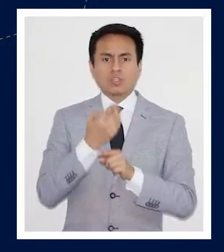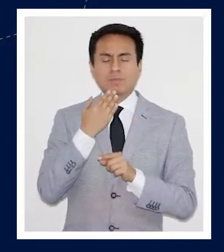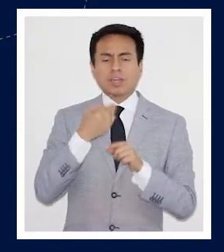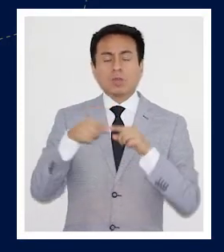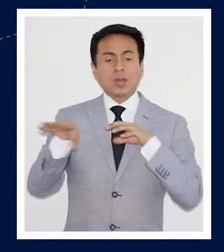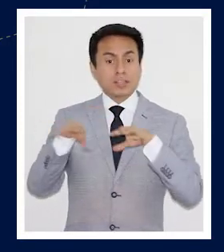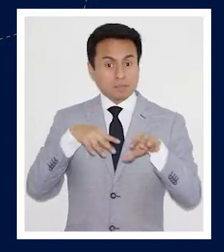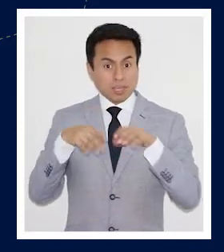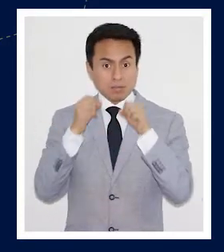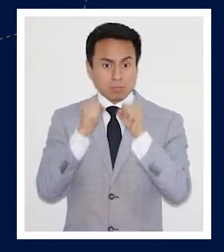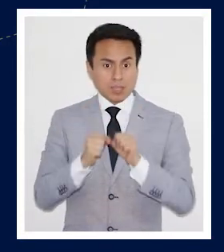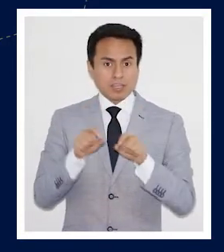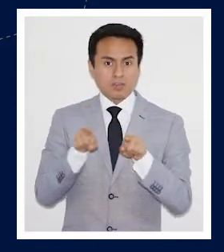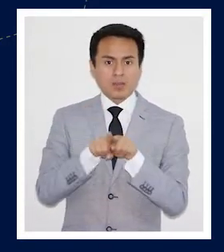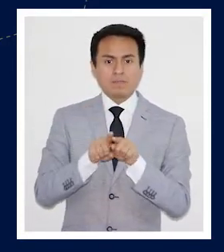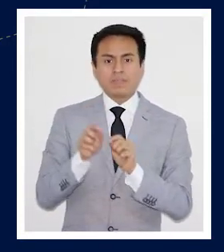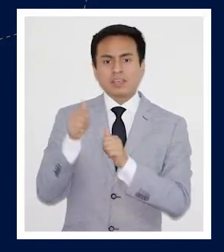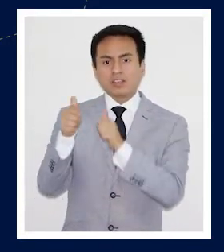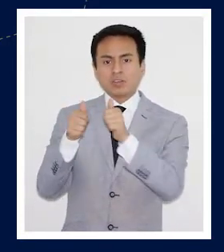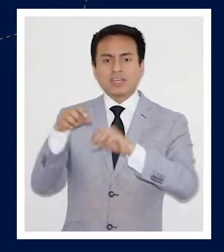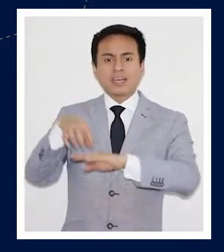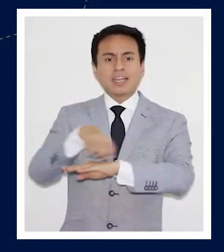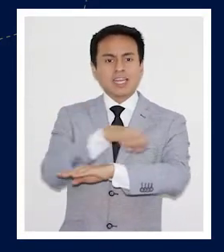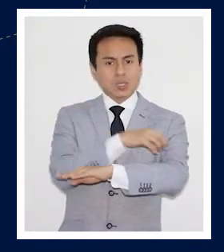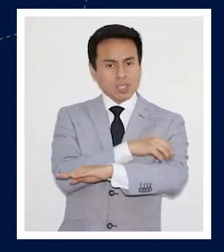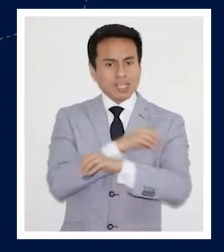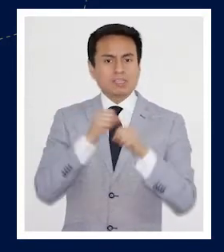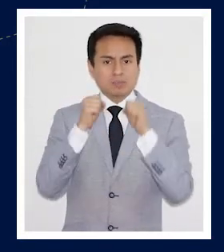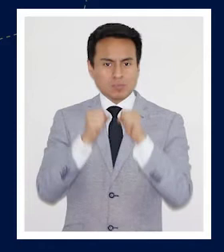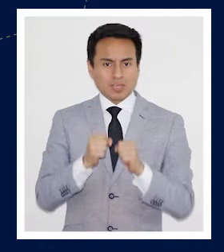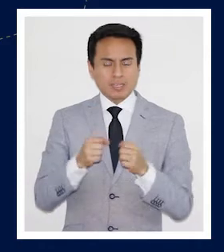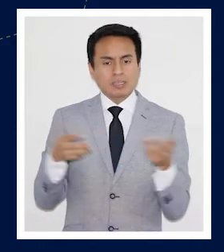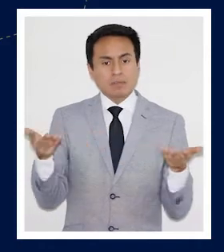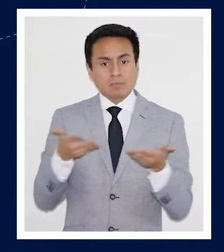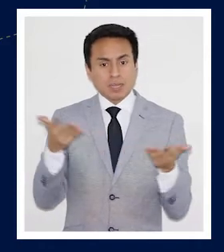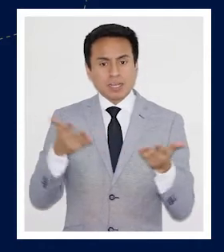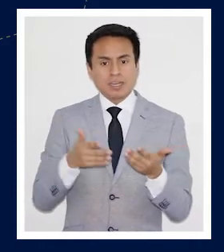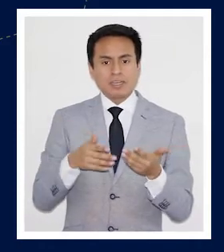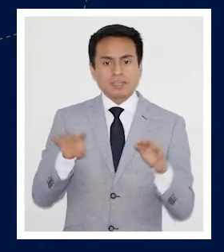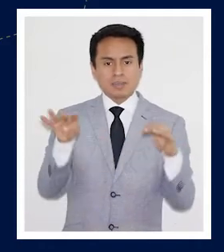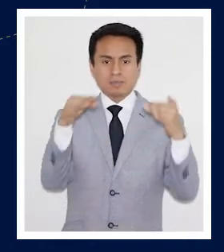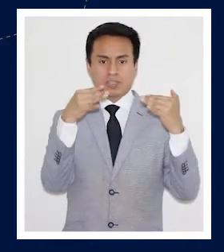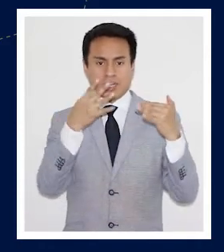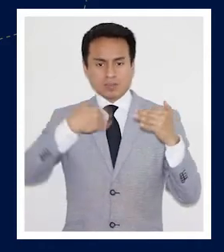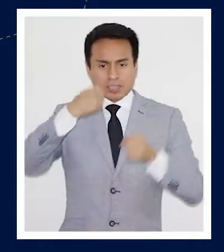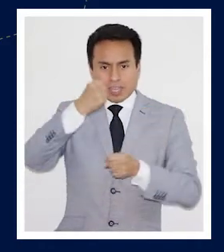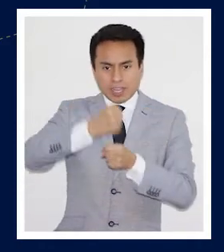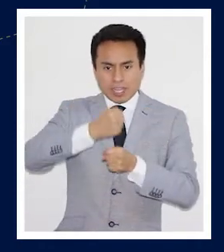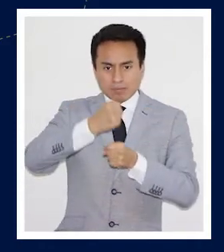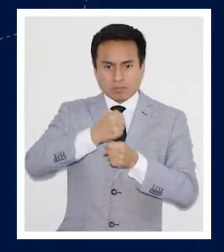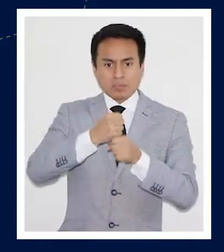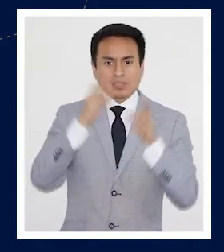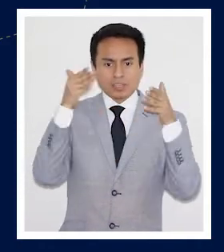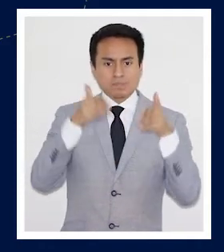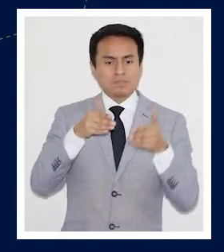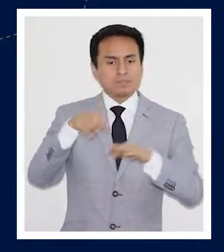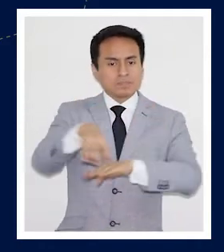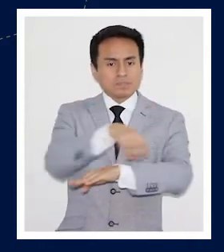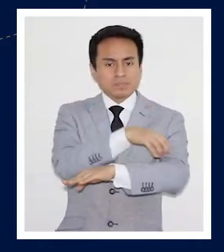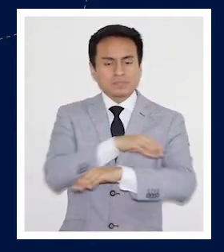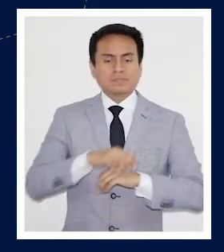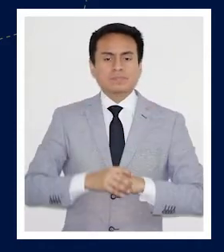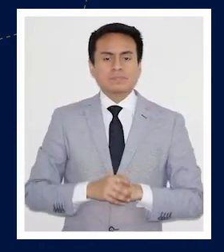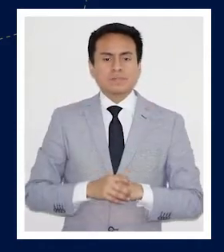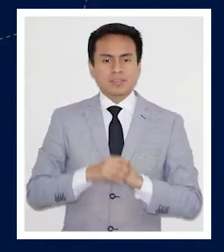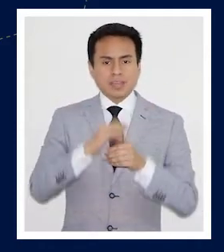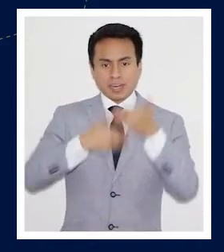conversatorios o actividades que puedan llevar los directores regionales para posicionar nuestra labor en los entornos